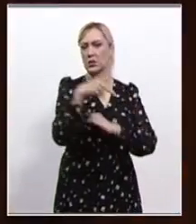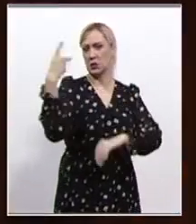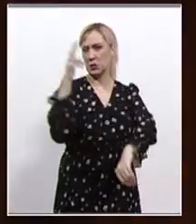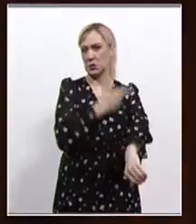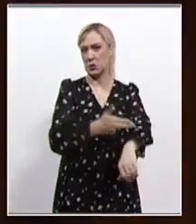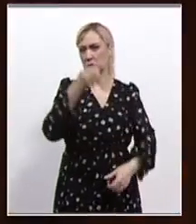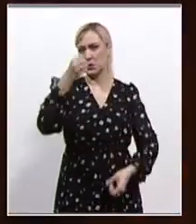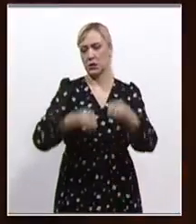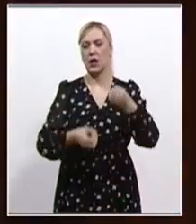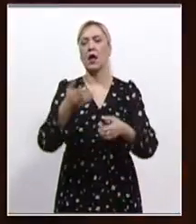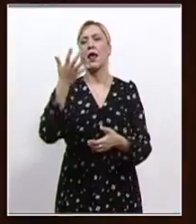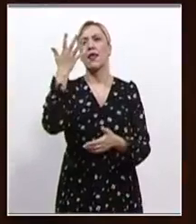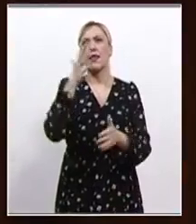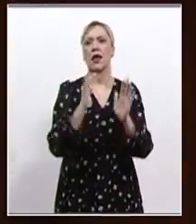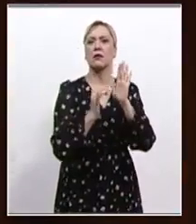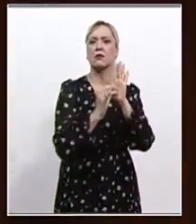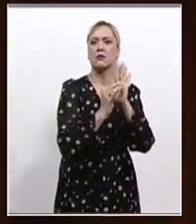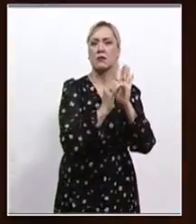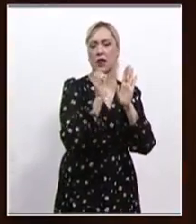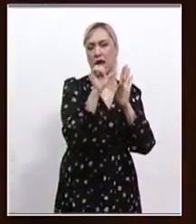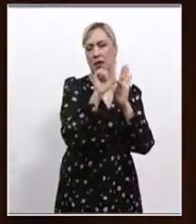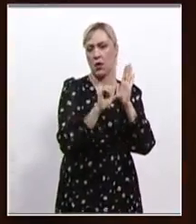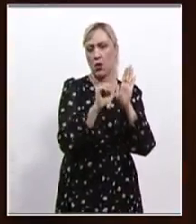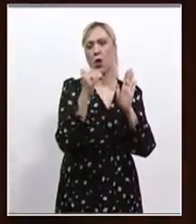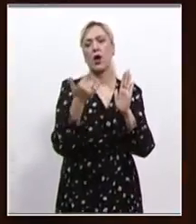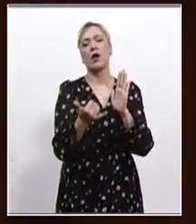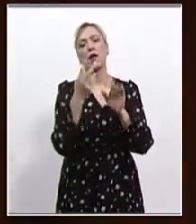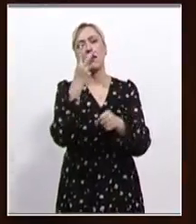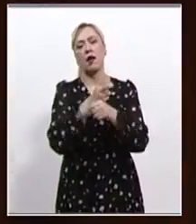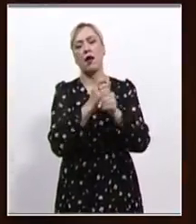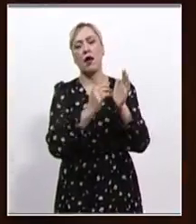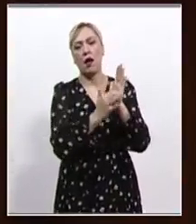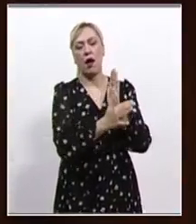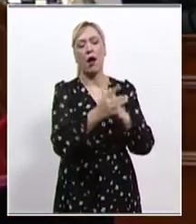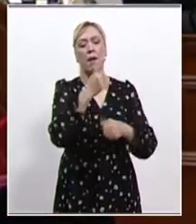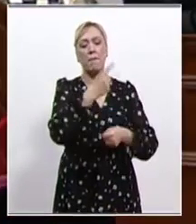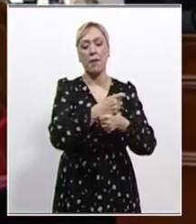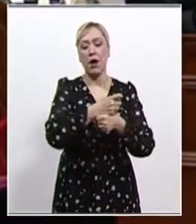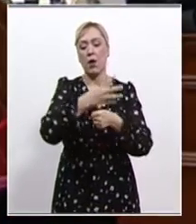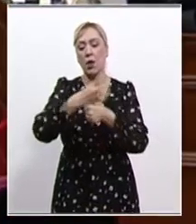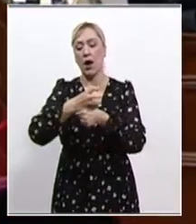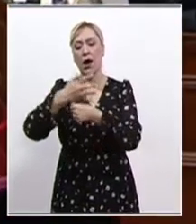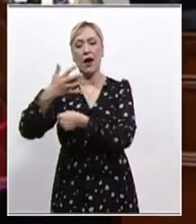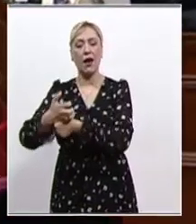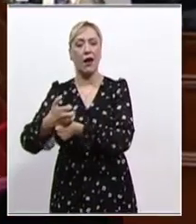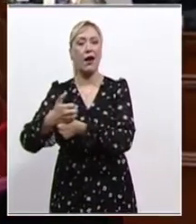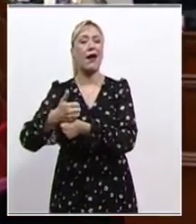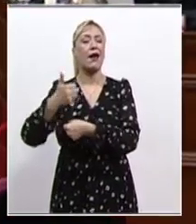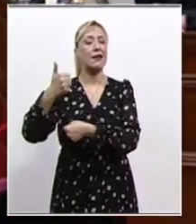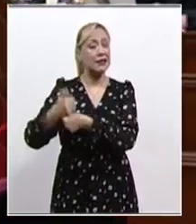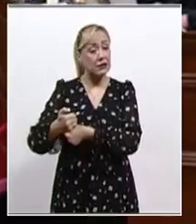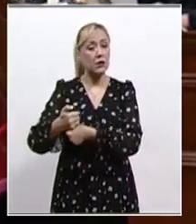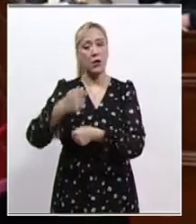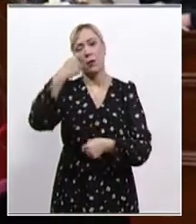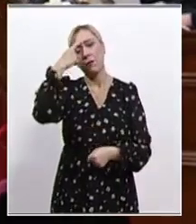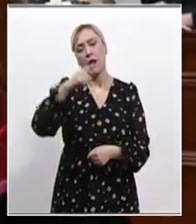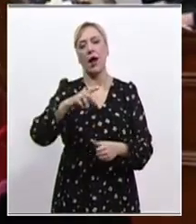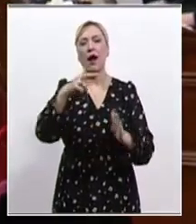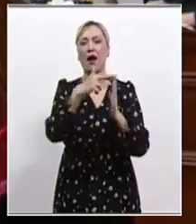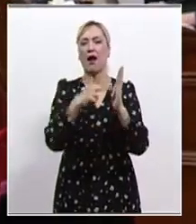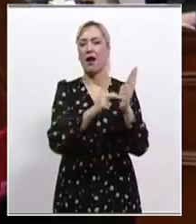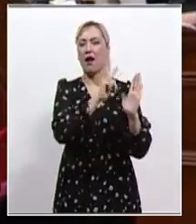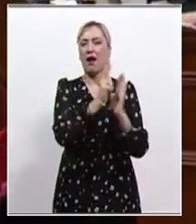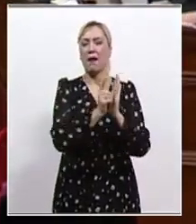artículos 10, párrafo segundo, y 43 párrafos del primero al cuarto y sexto del Código Militar de Procedimientos Penales por falta